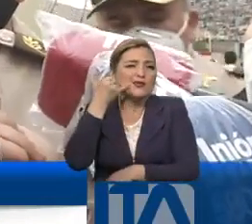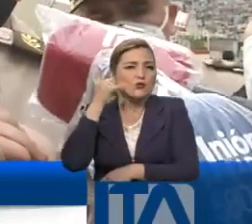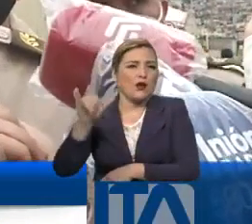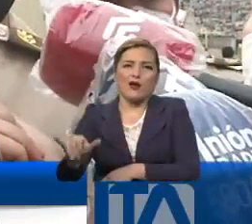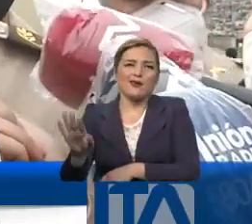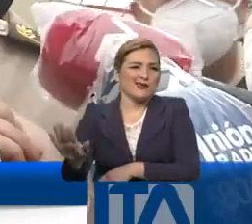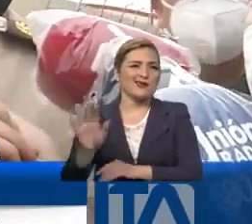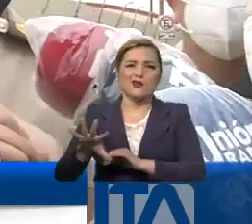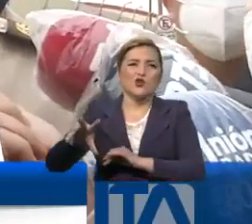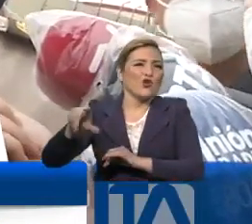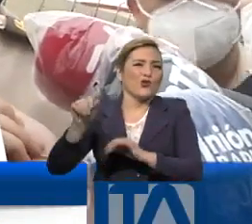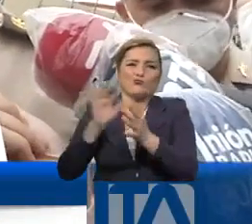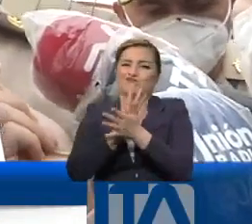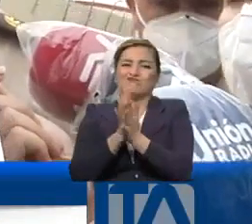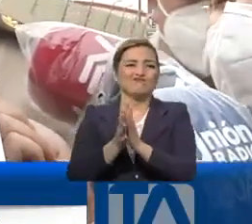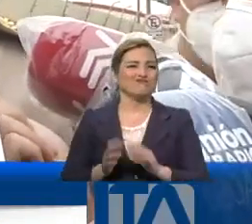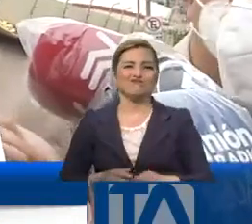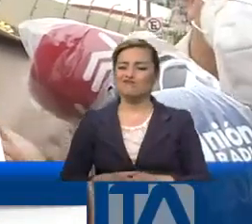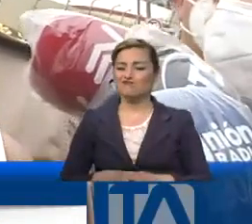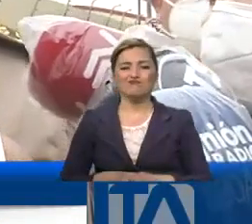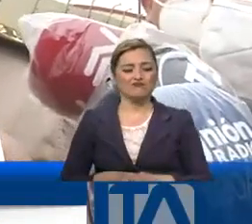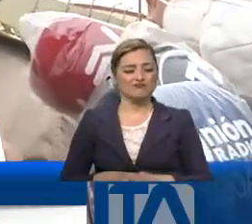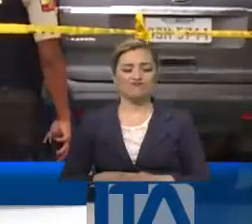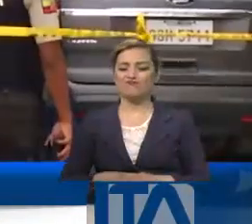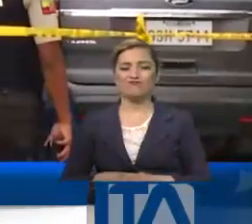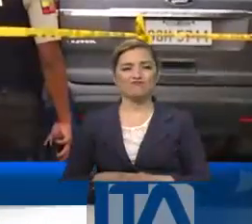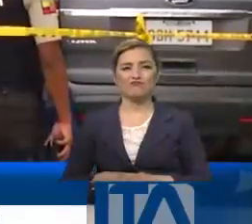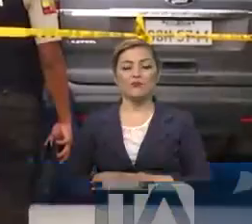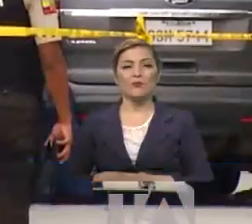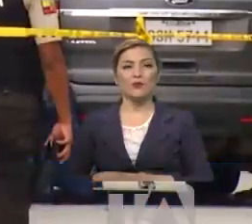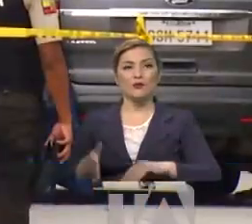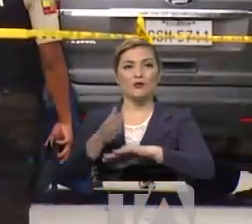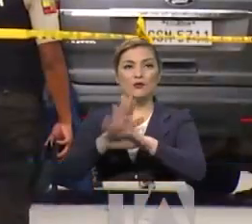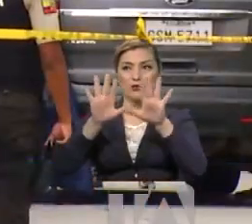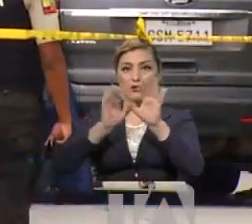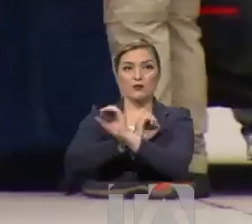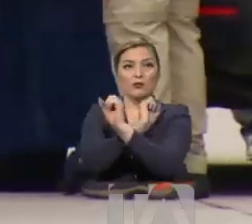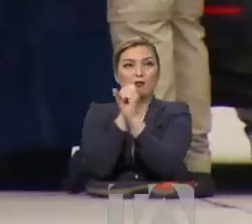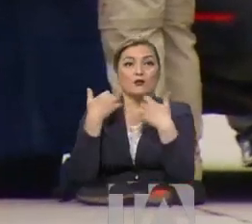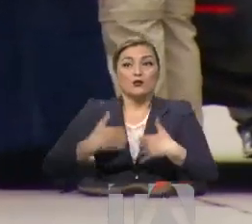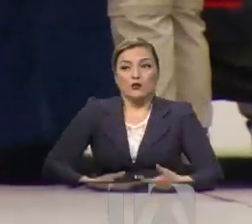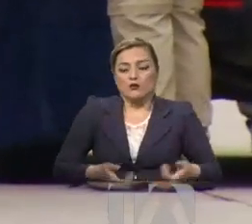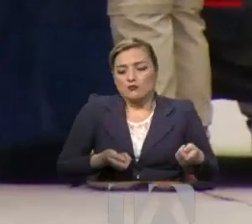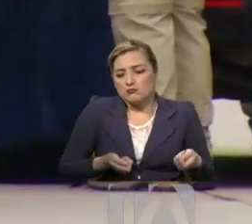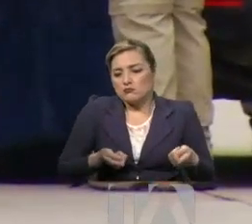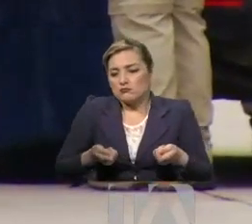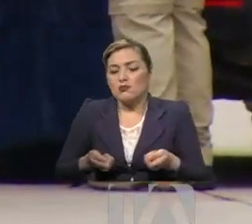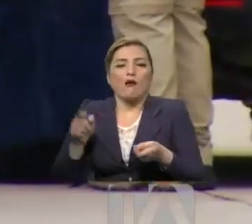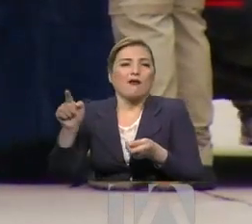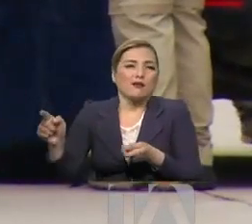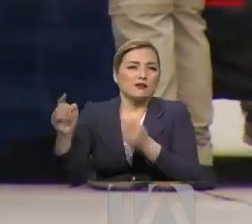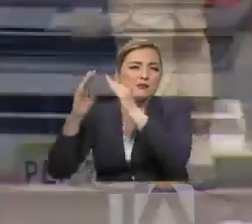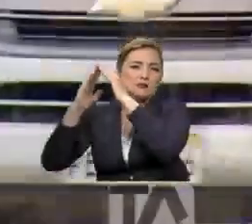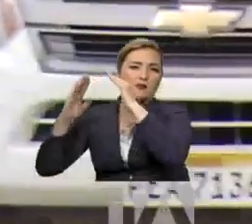celular, entonces yo diría que el tema del robo se descartaría. Antes de las 10 de la mañana, el cuerpo de Efraín Ruales fue levantado